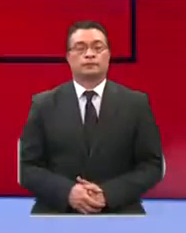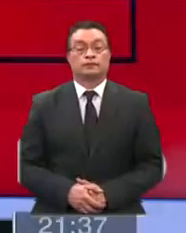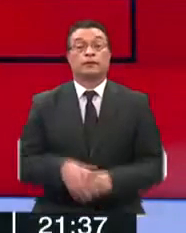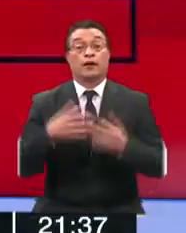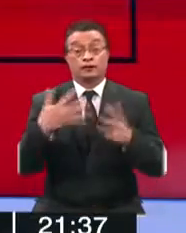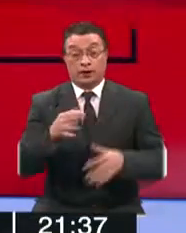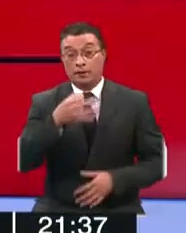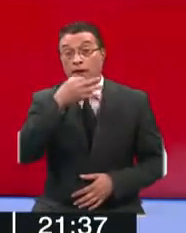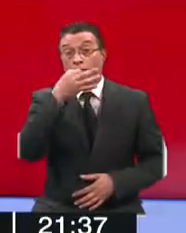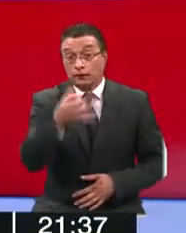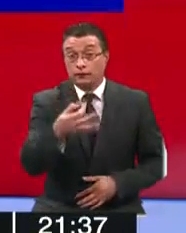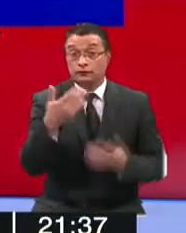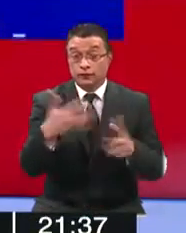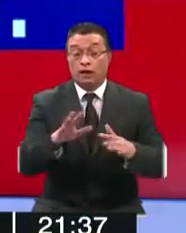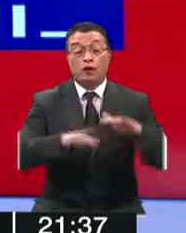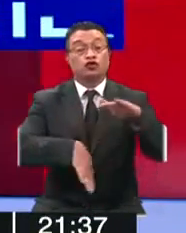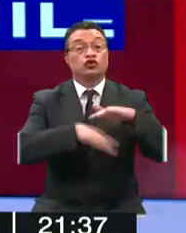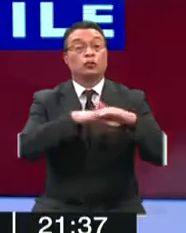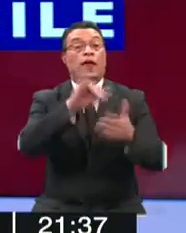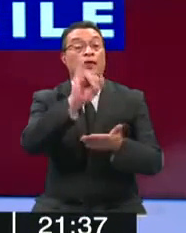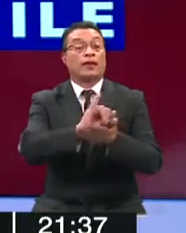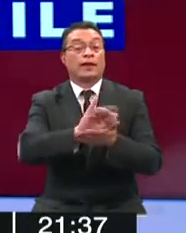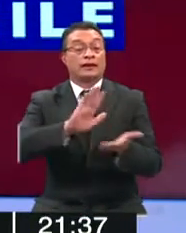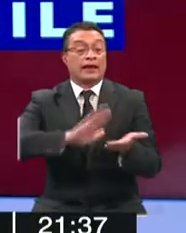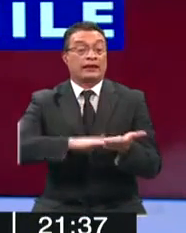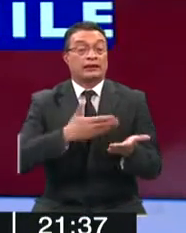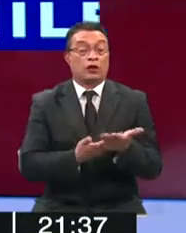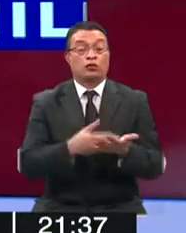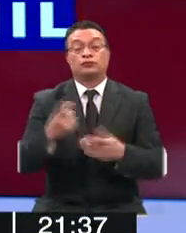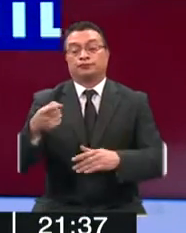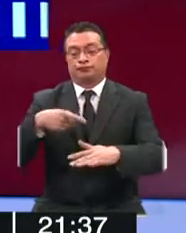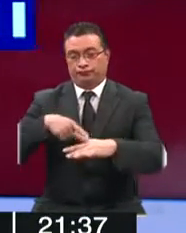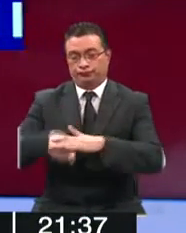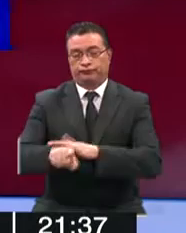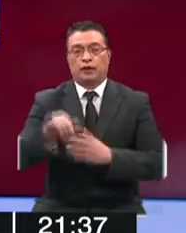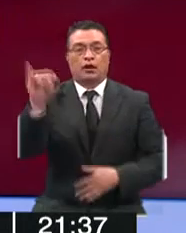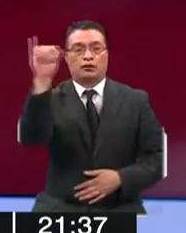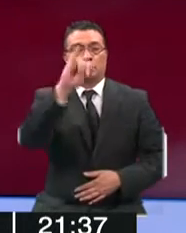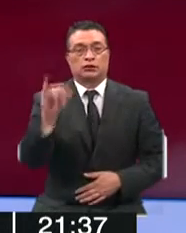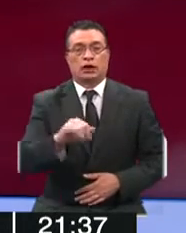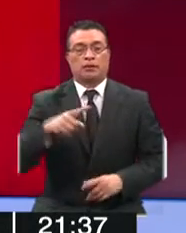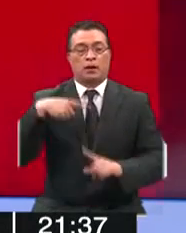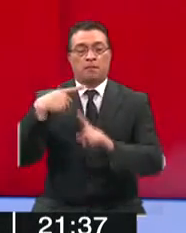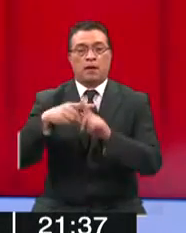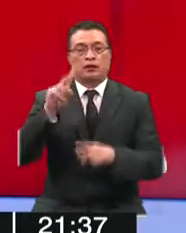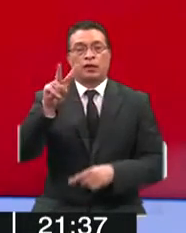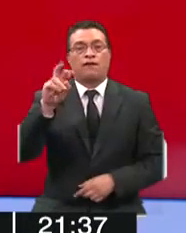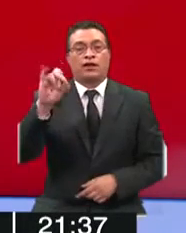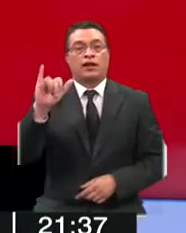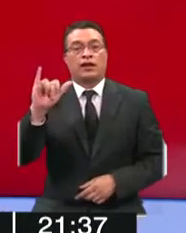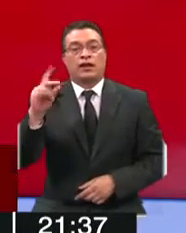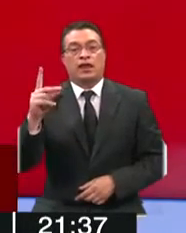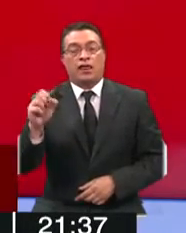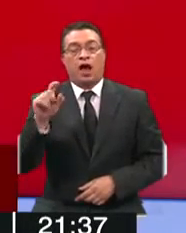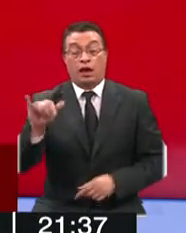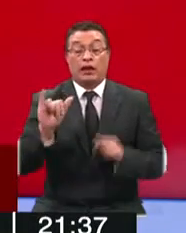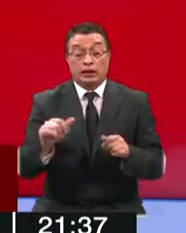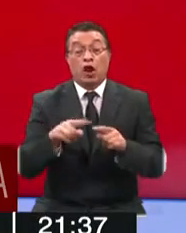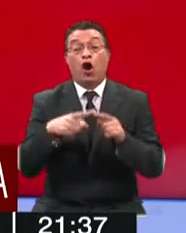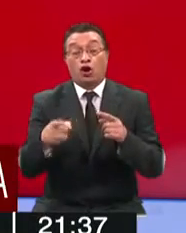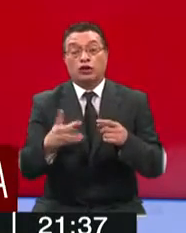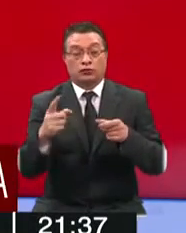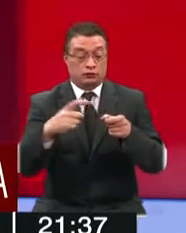Como ya les hemos contado, la Superintendencia de Salud intervino parcialmente la ISAPRE Más Vida. Entre otras medidas, se suspenden